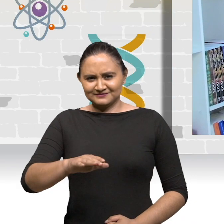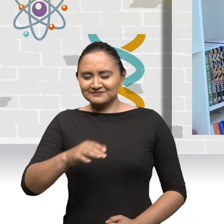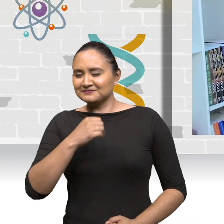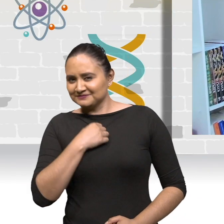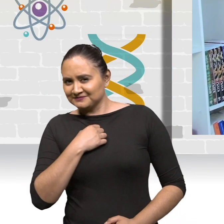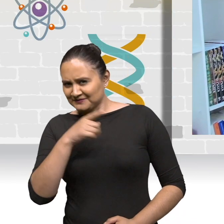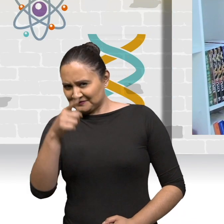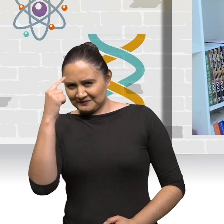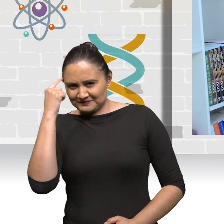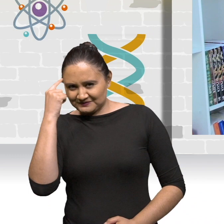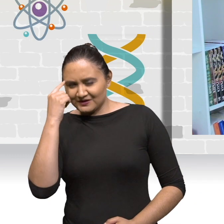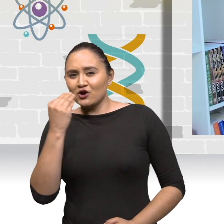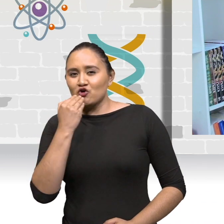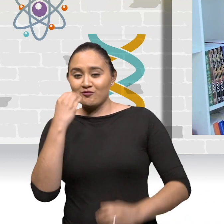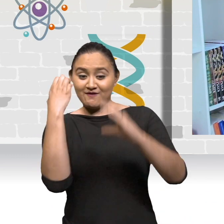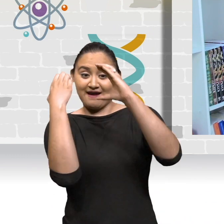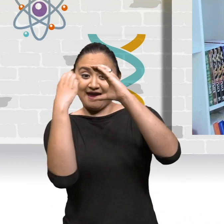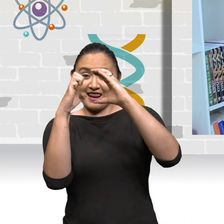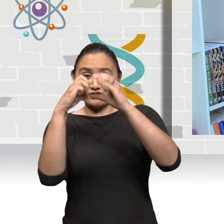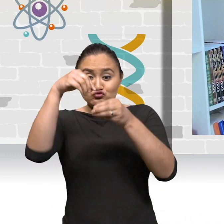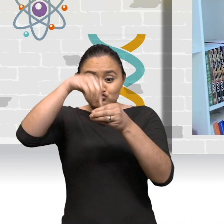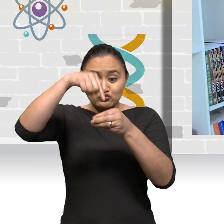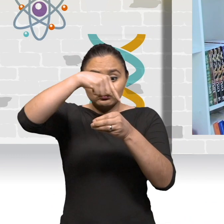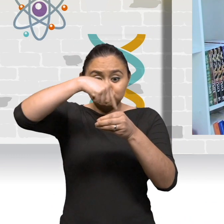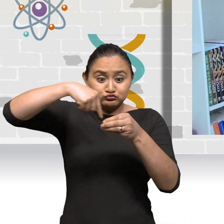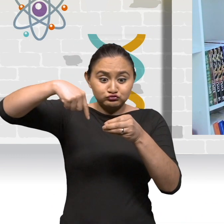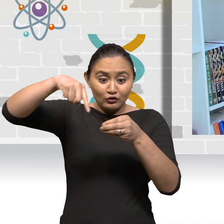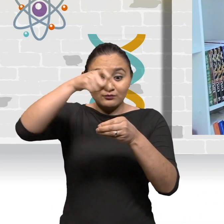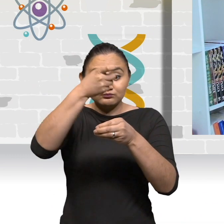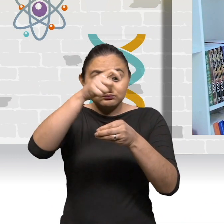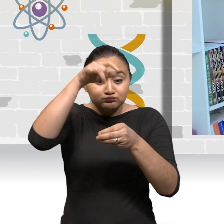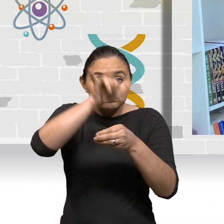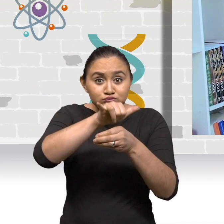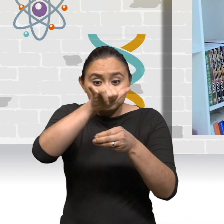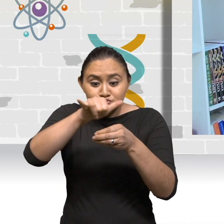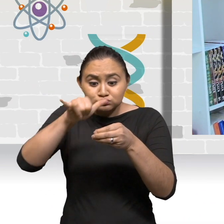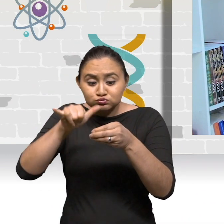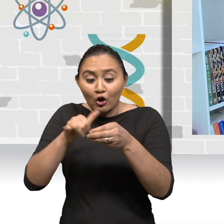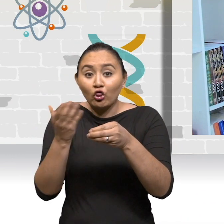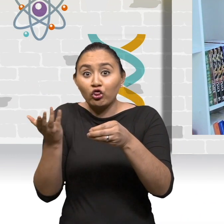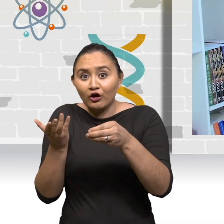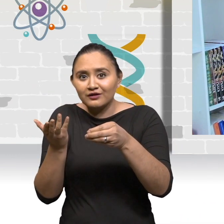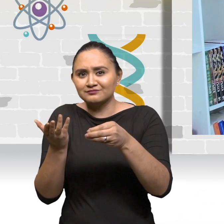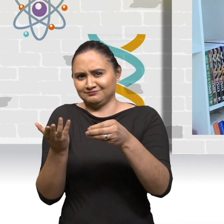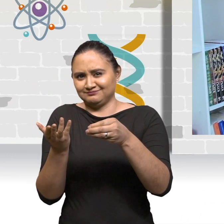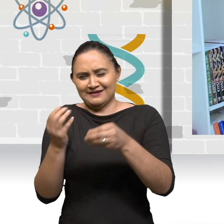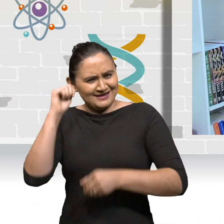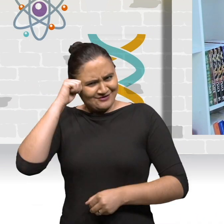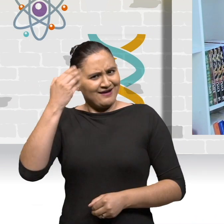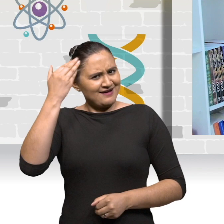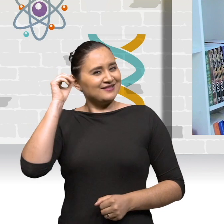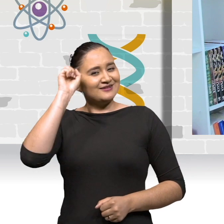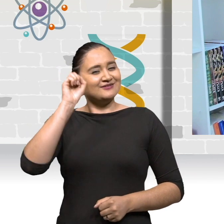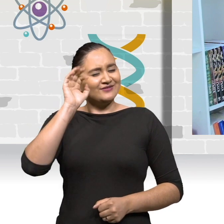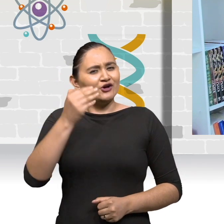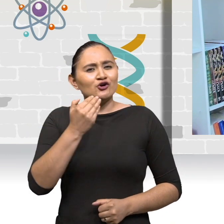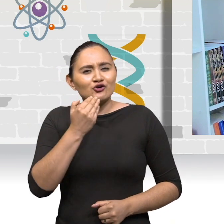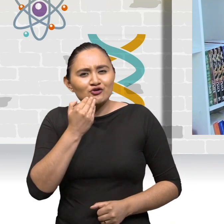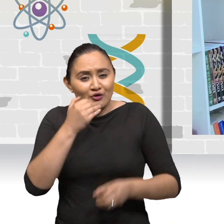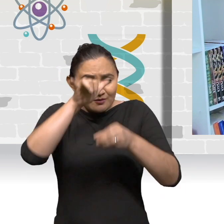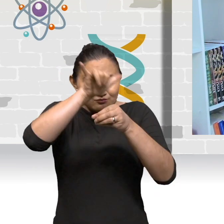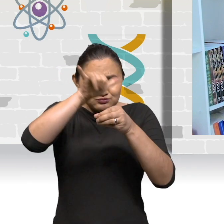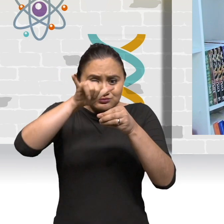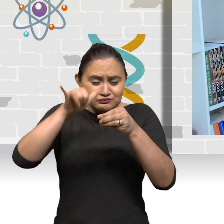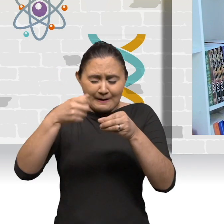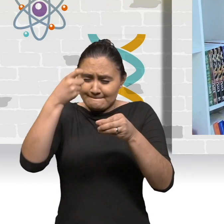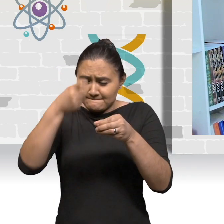te imaginas poder conocer la posición del electrón alrededor del núcleo en el vídeo anterior aclaramos que no se puede determinar